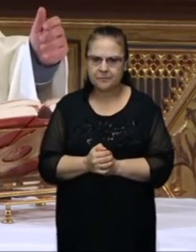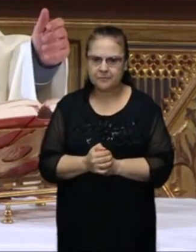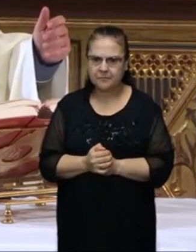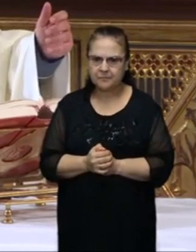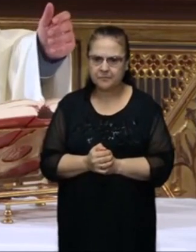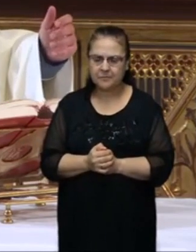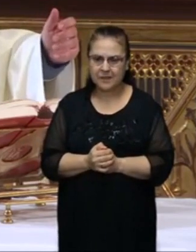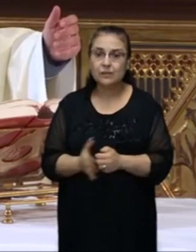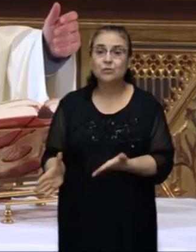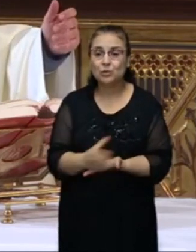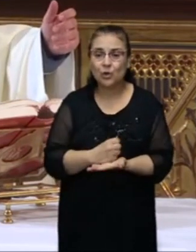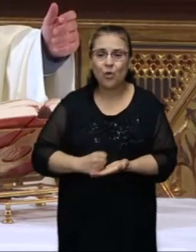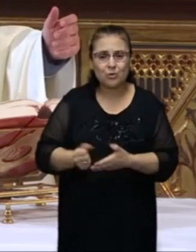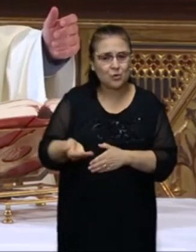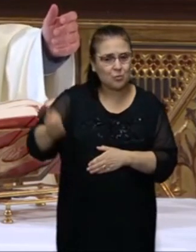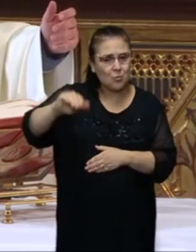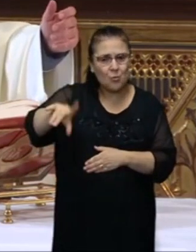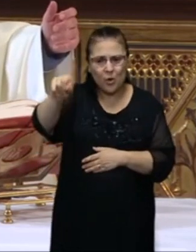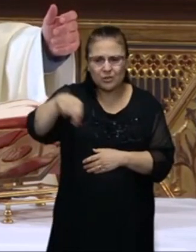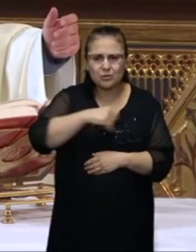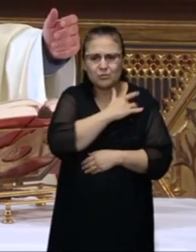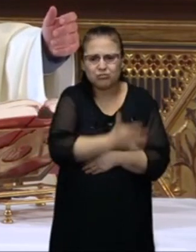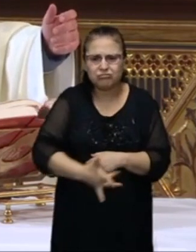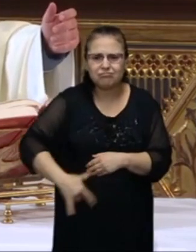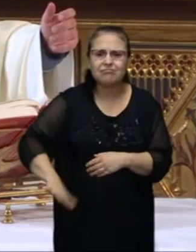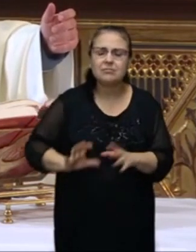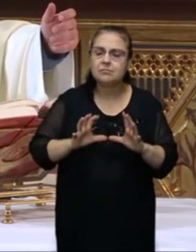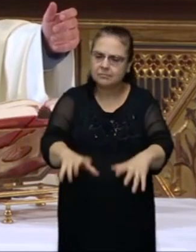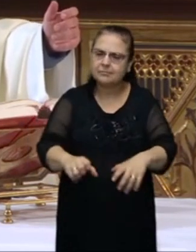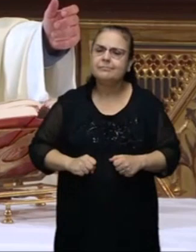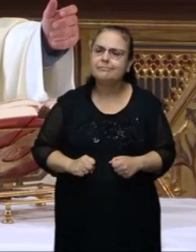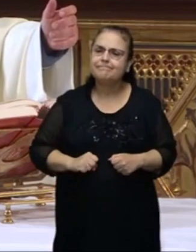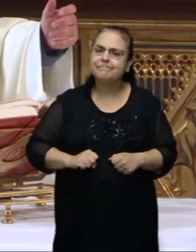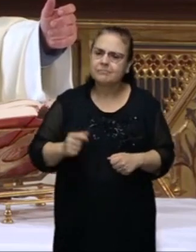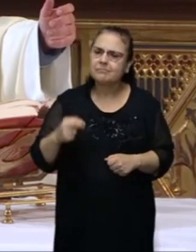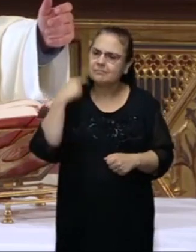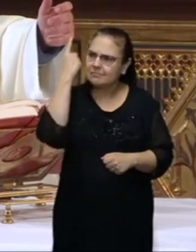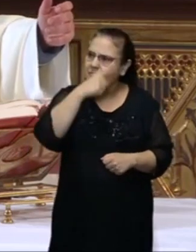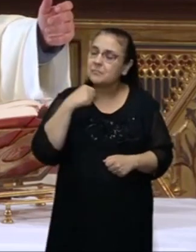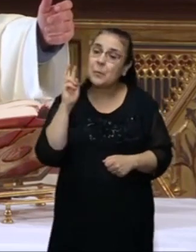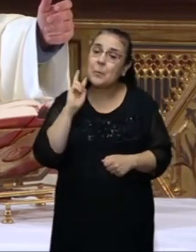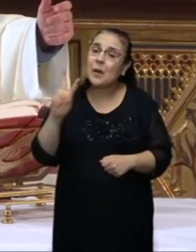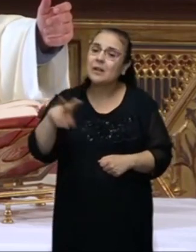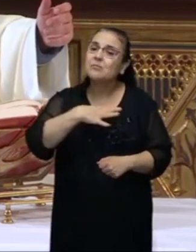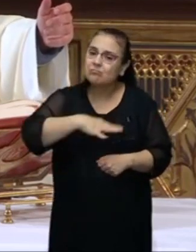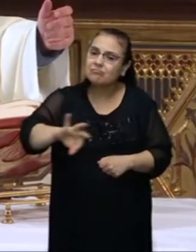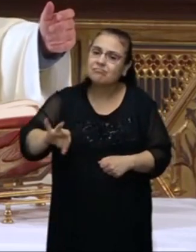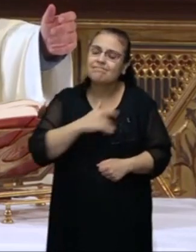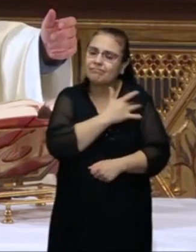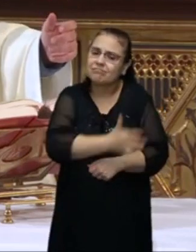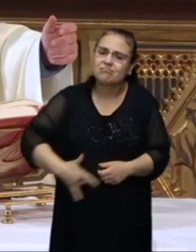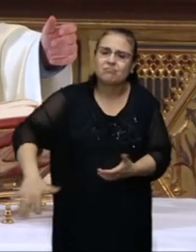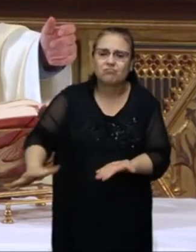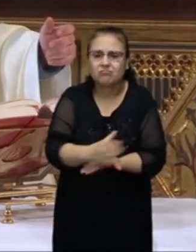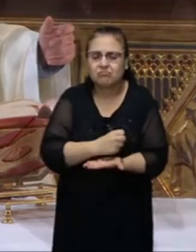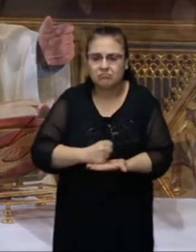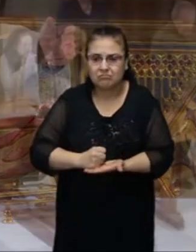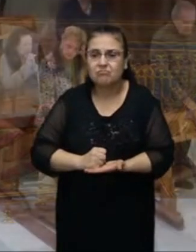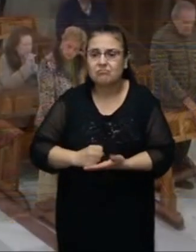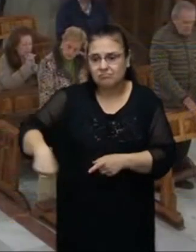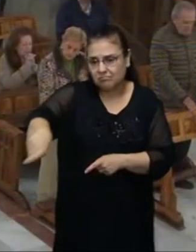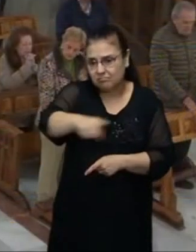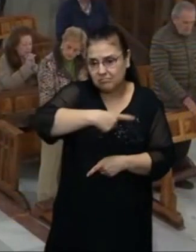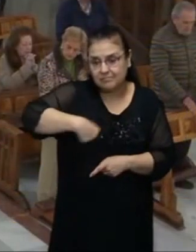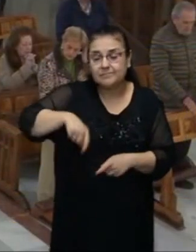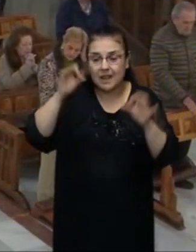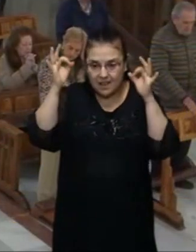Y de todos los que han muerto en tu misericordia, admítelos a contemplar la luz de tu rostro. Ten misericordia de todos nosotros.